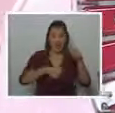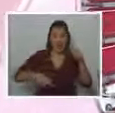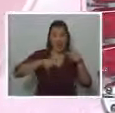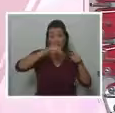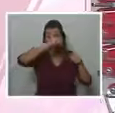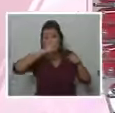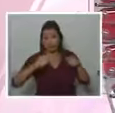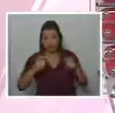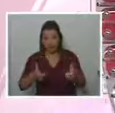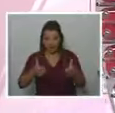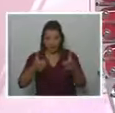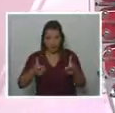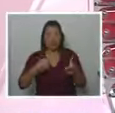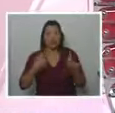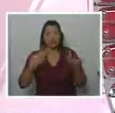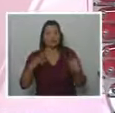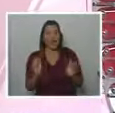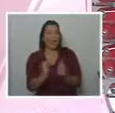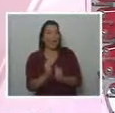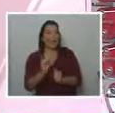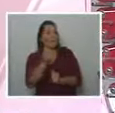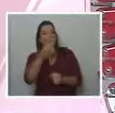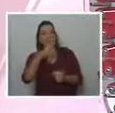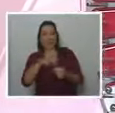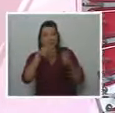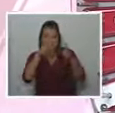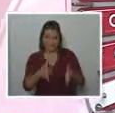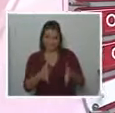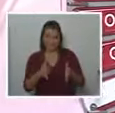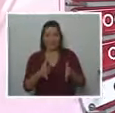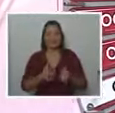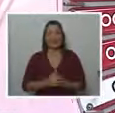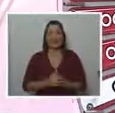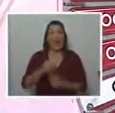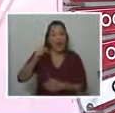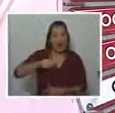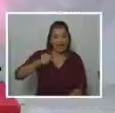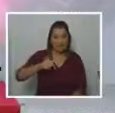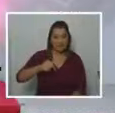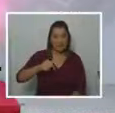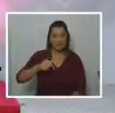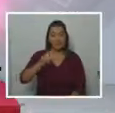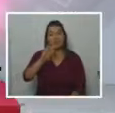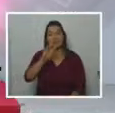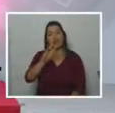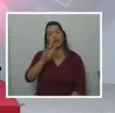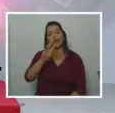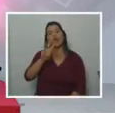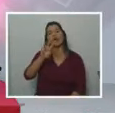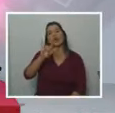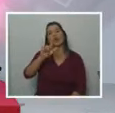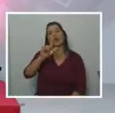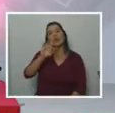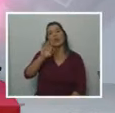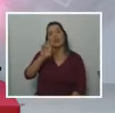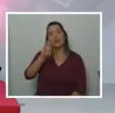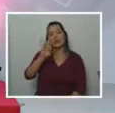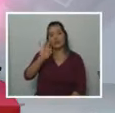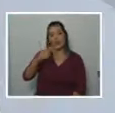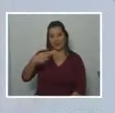Y es que ya yo estoy con mi primer participante, o nuestro primer participante acá, Wilber Antonio Castillo,